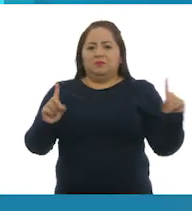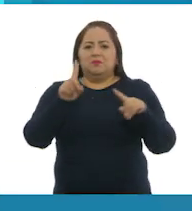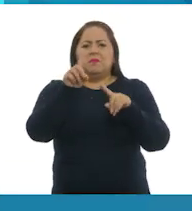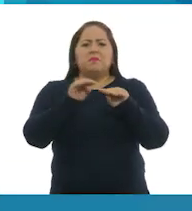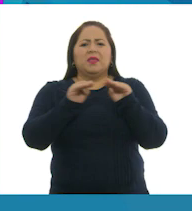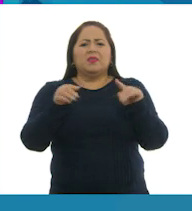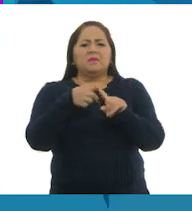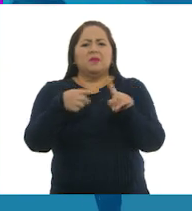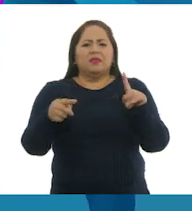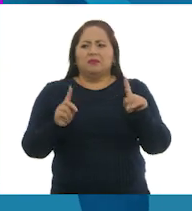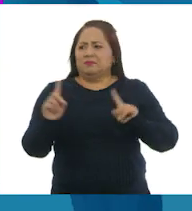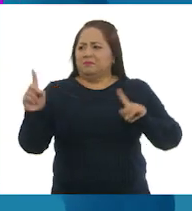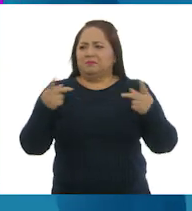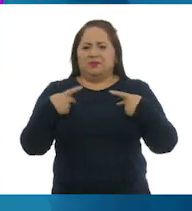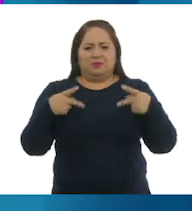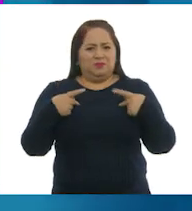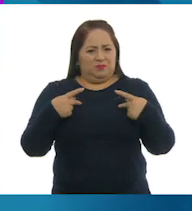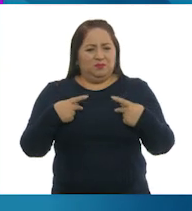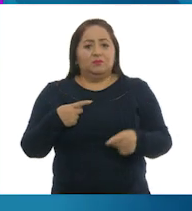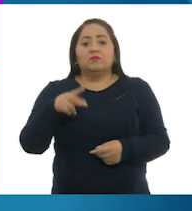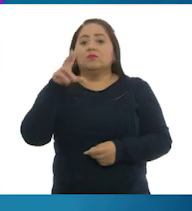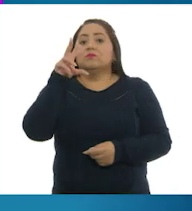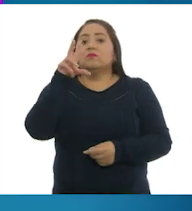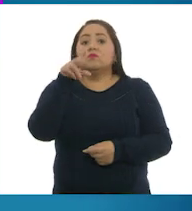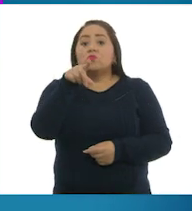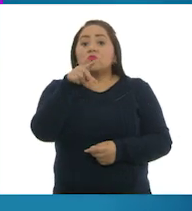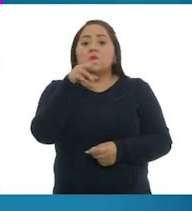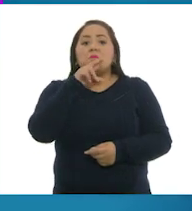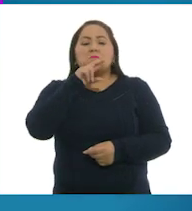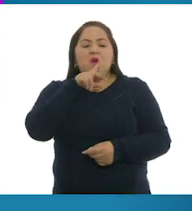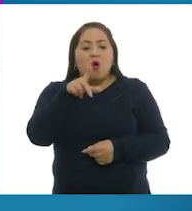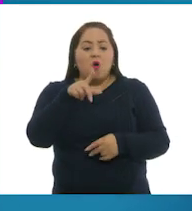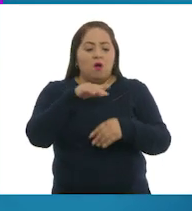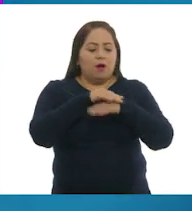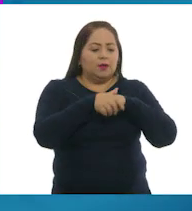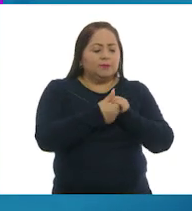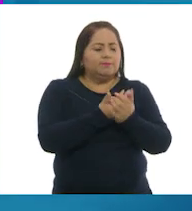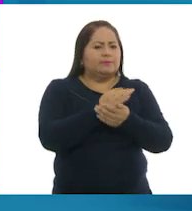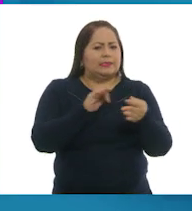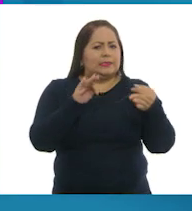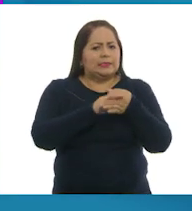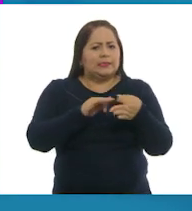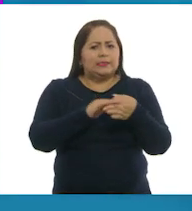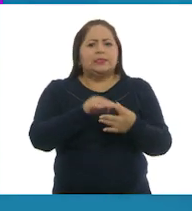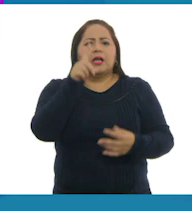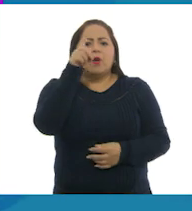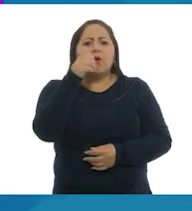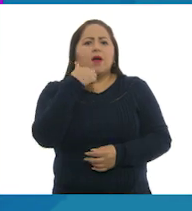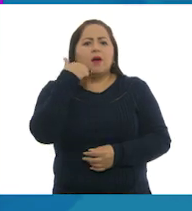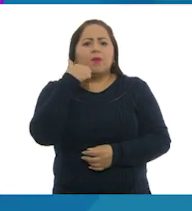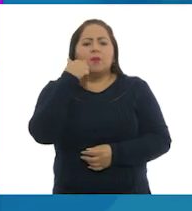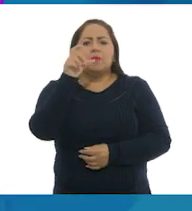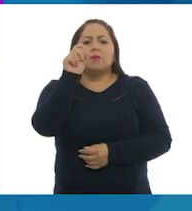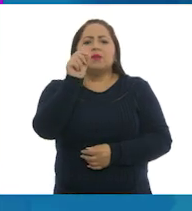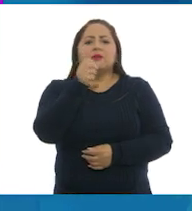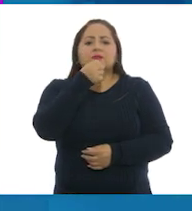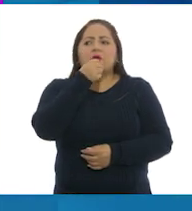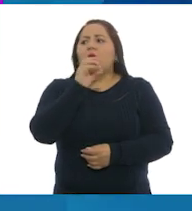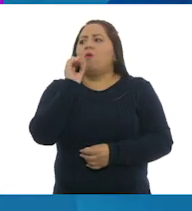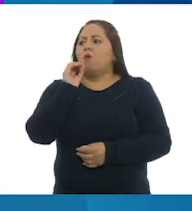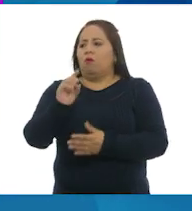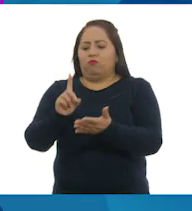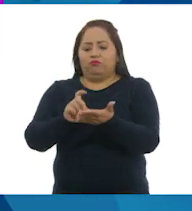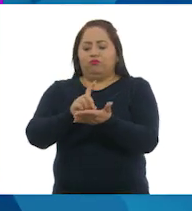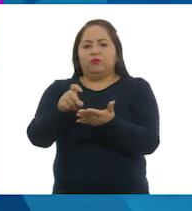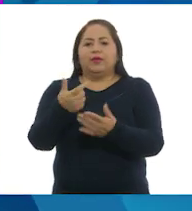y medio entre tú y los demás. Lávate las manos muy seguido con agua y jabón por lo menos durante 20 segundos o aplica